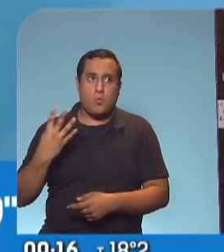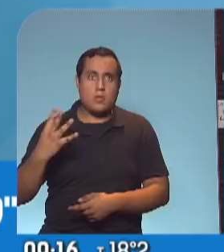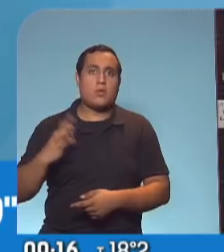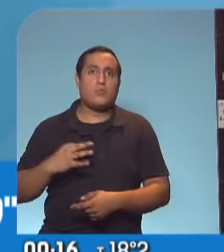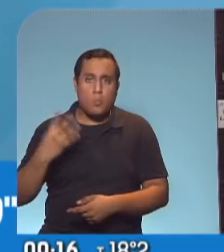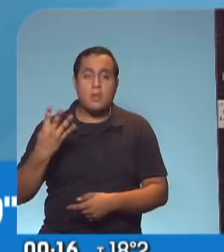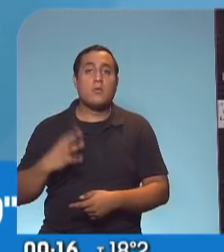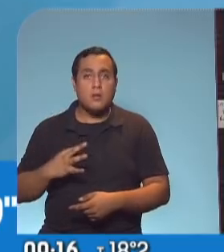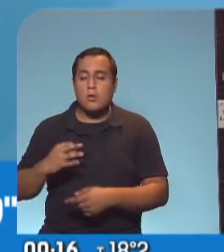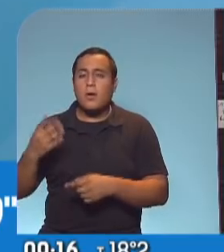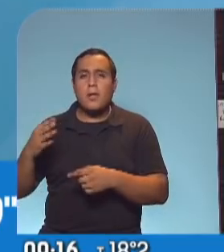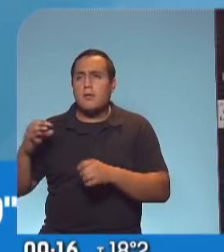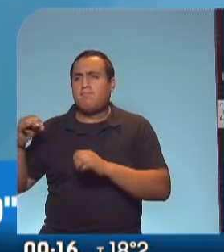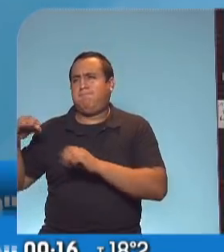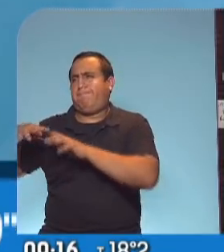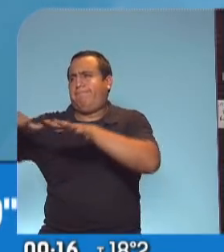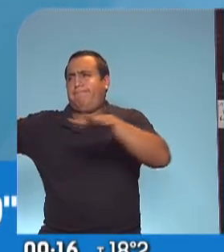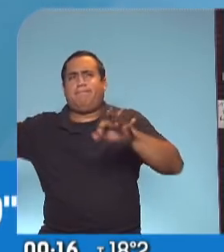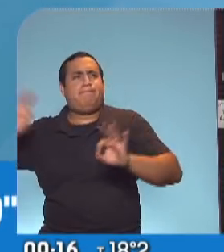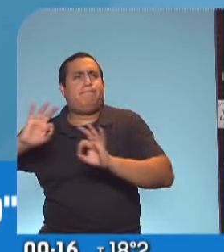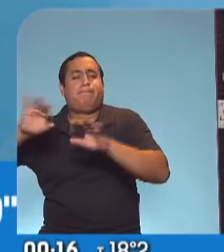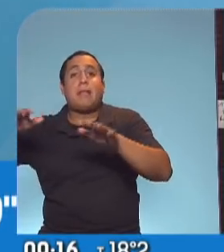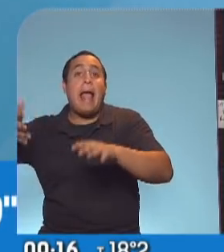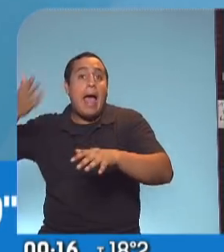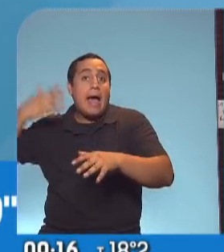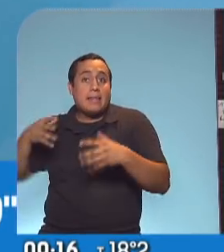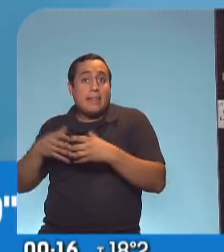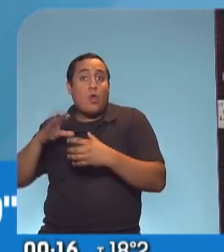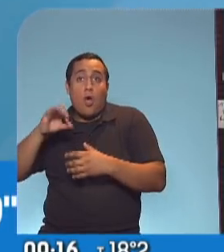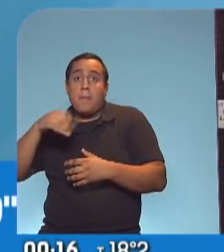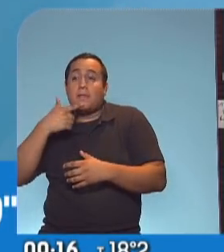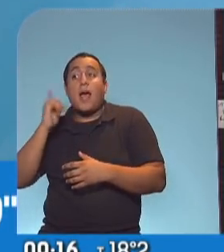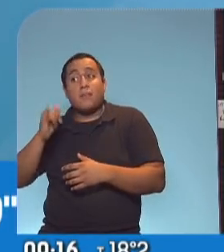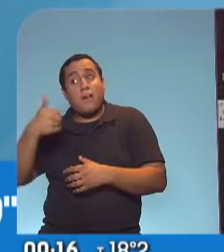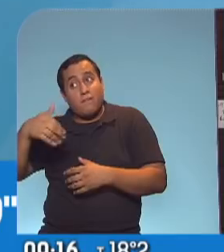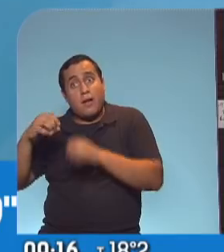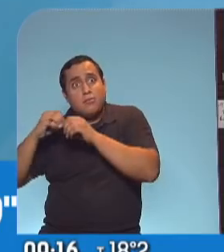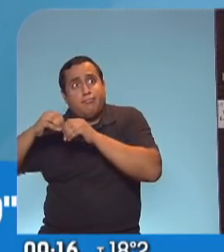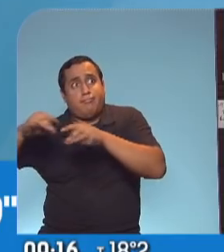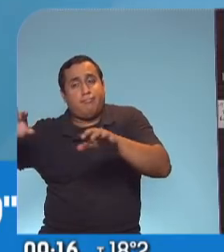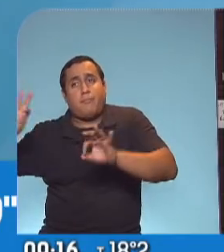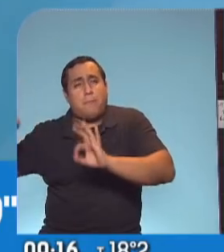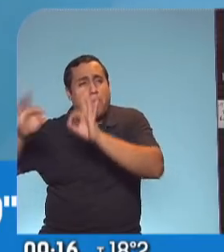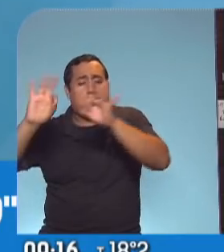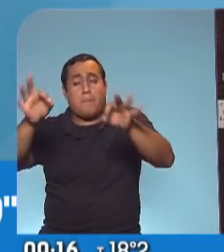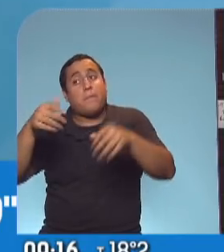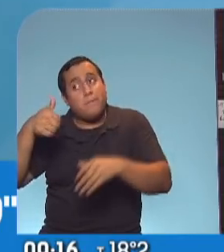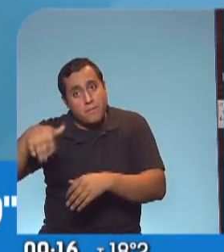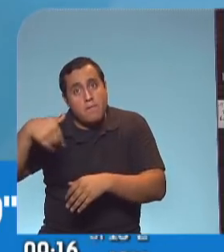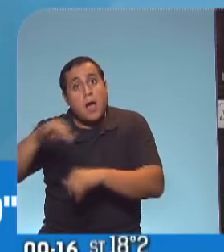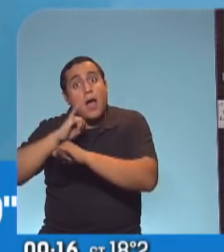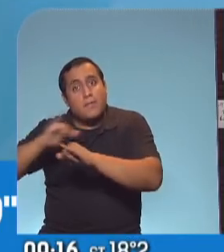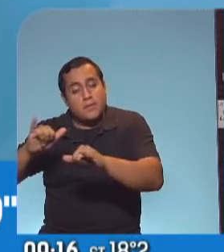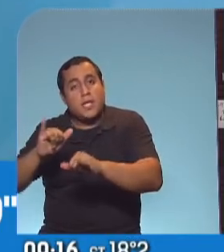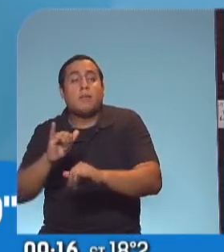manera sencilla, una oleada y que venía siendo advertida por la Organización Mundial de la Salud, la cual estábamos esperando con estos datos